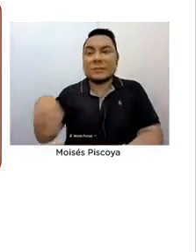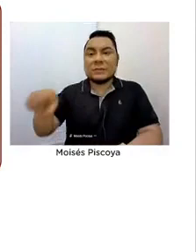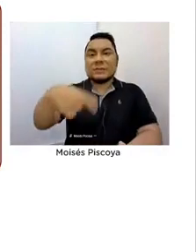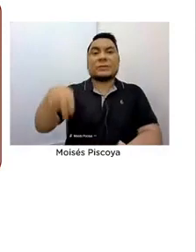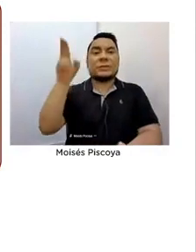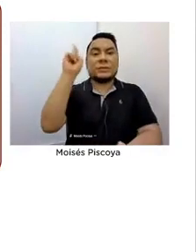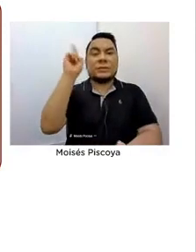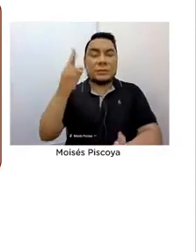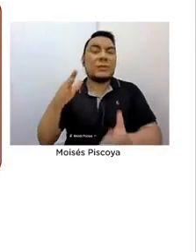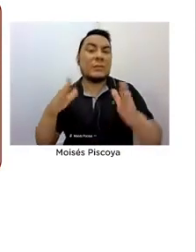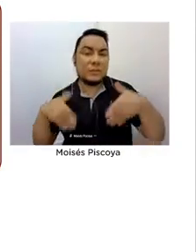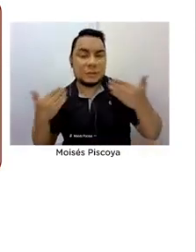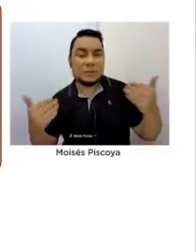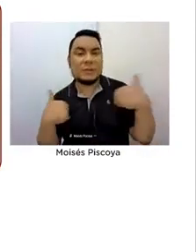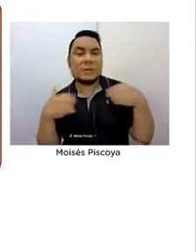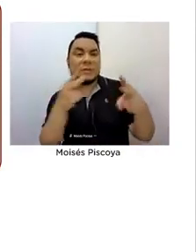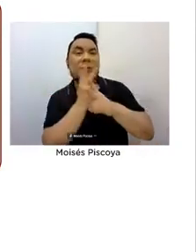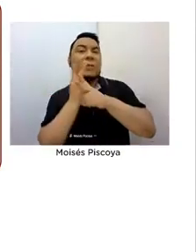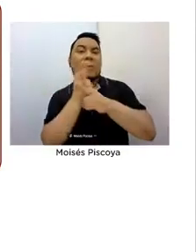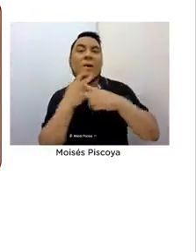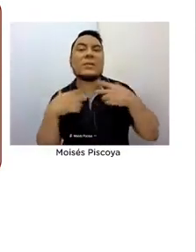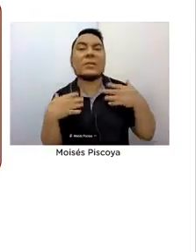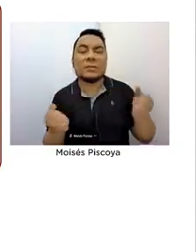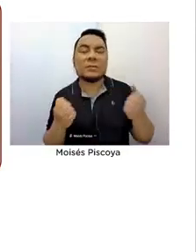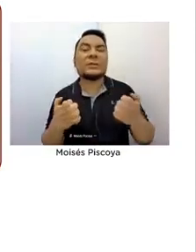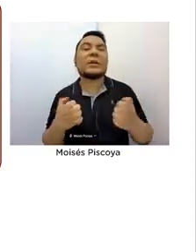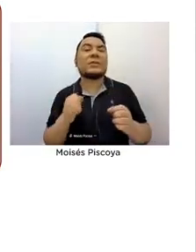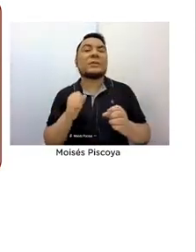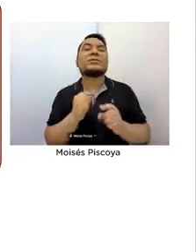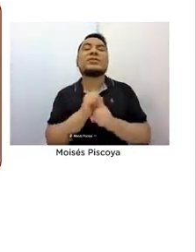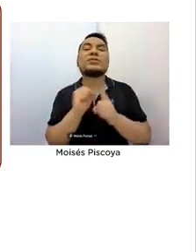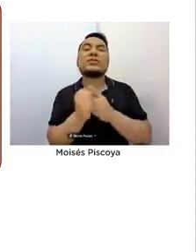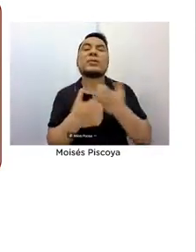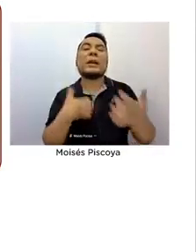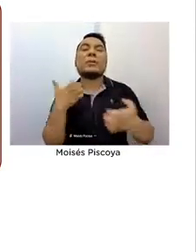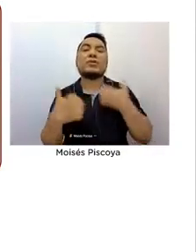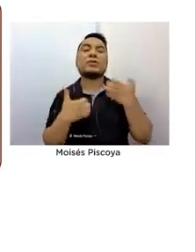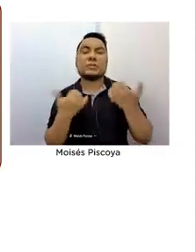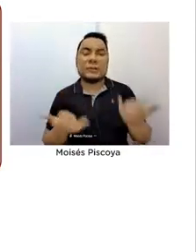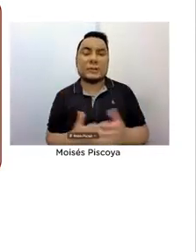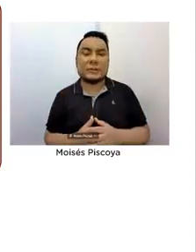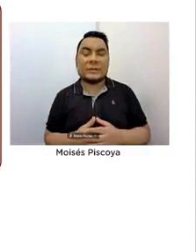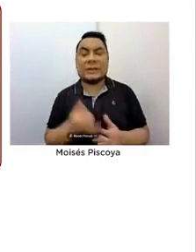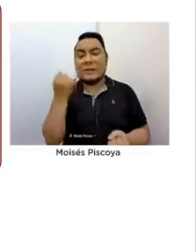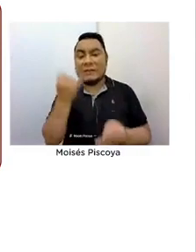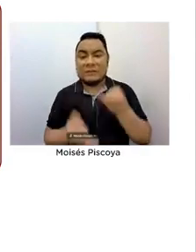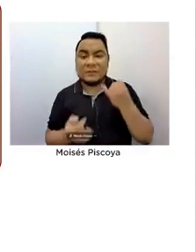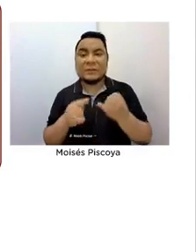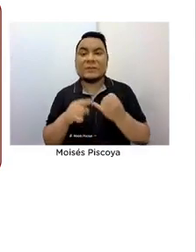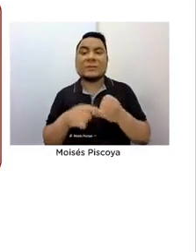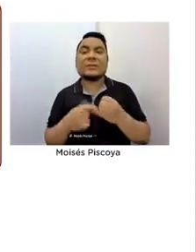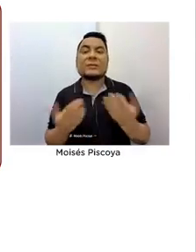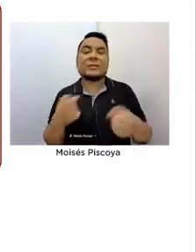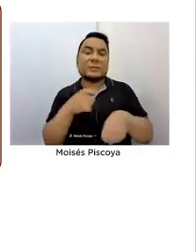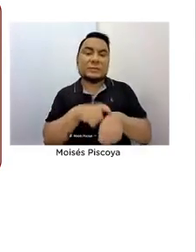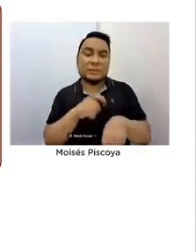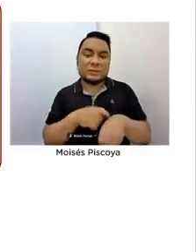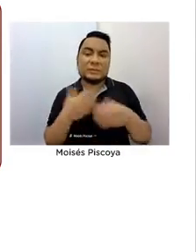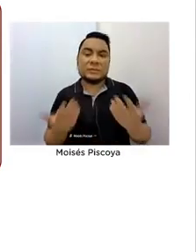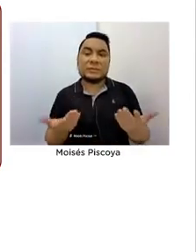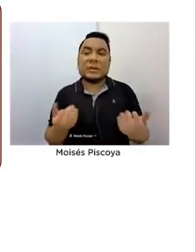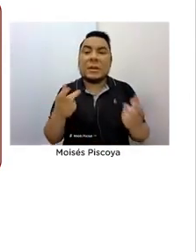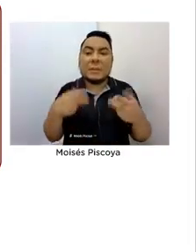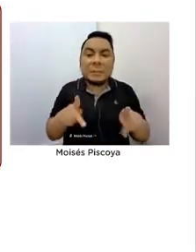docentes puedan tener un cuidado de la salud socioemocional en este contexto. Y finalmente daremos un espacio, lo que el tiempo